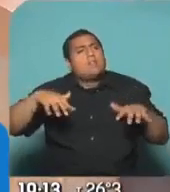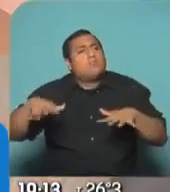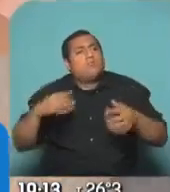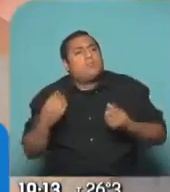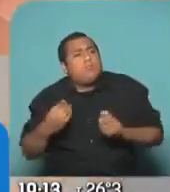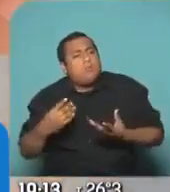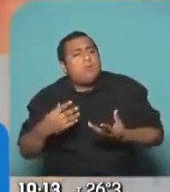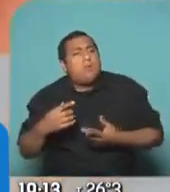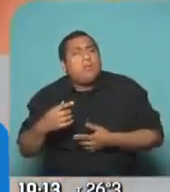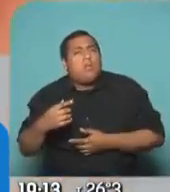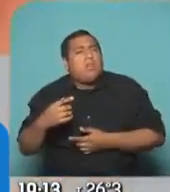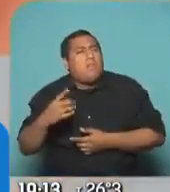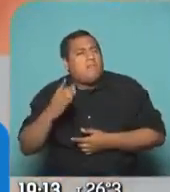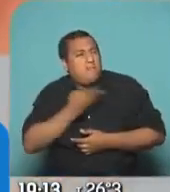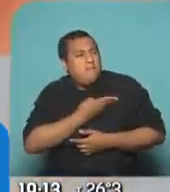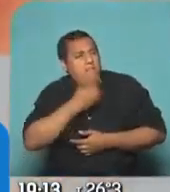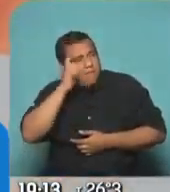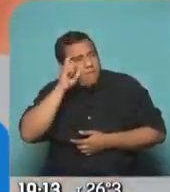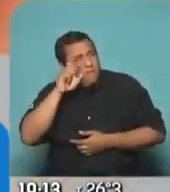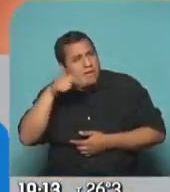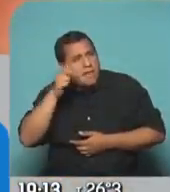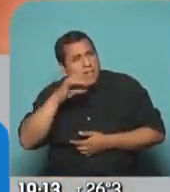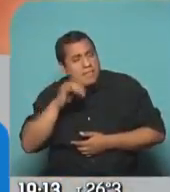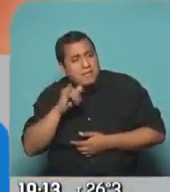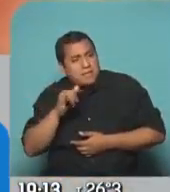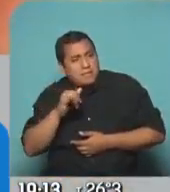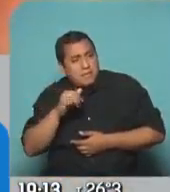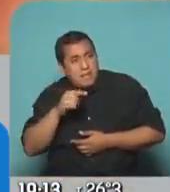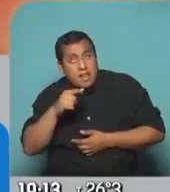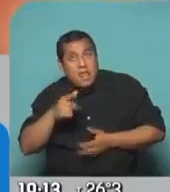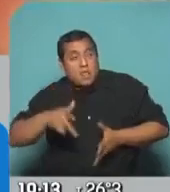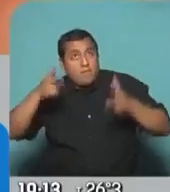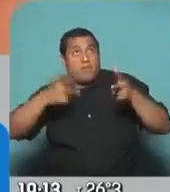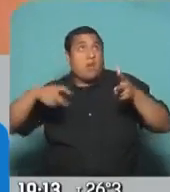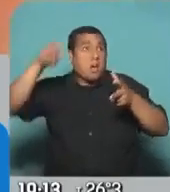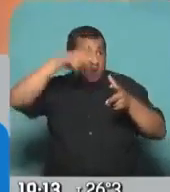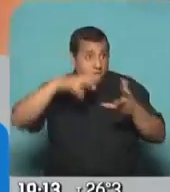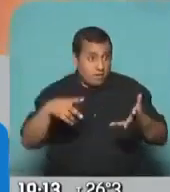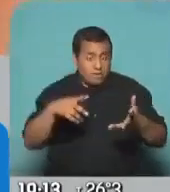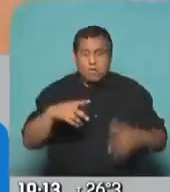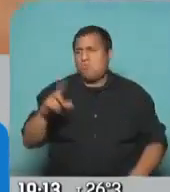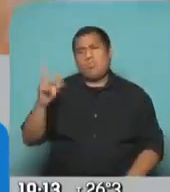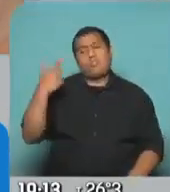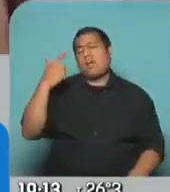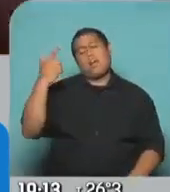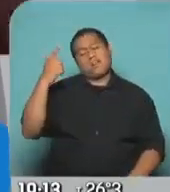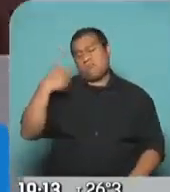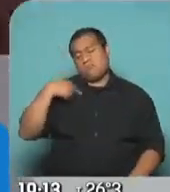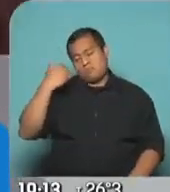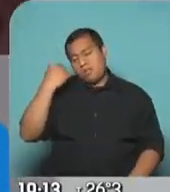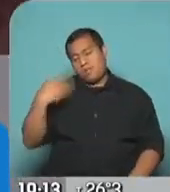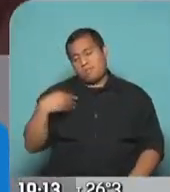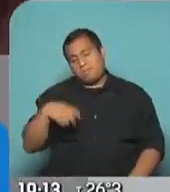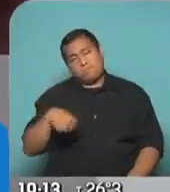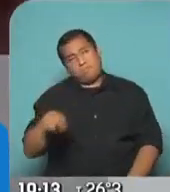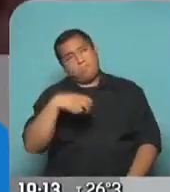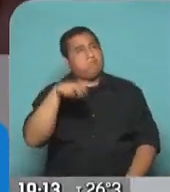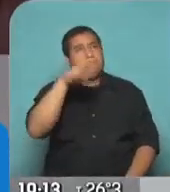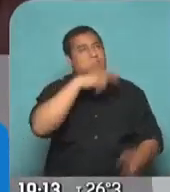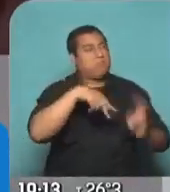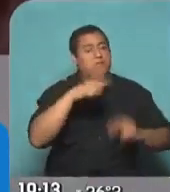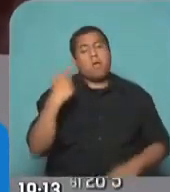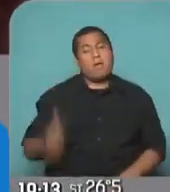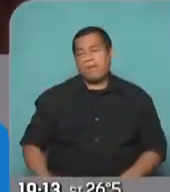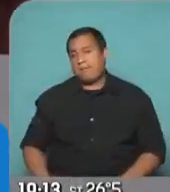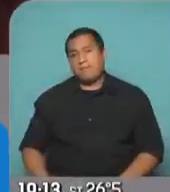Fernández sale por radio diciendo que él está ahí en el techo. No, no está. Nosotros estuvimos recién y no está. La policía hizo la requisa, vino el jefe de la policía, hizo la